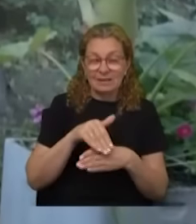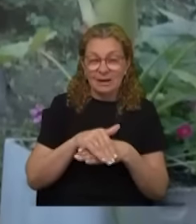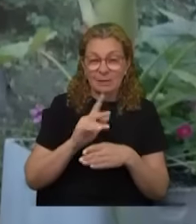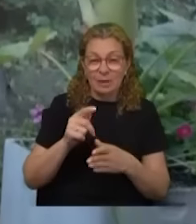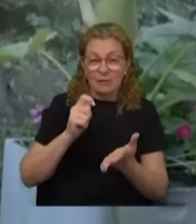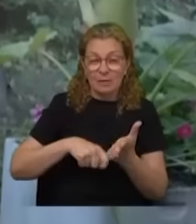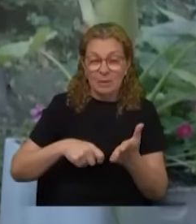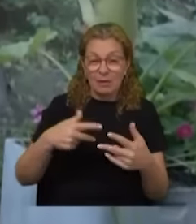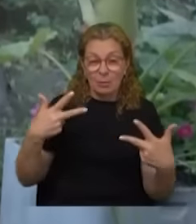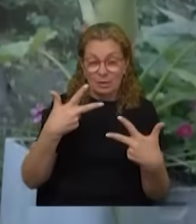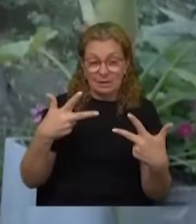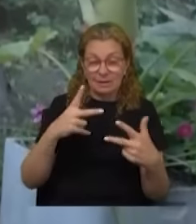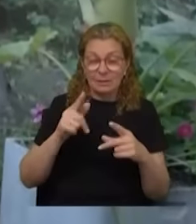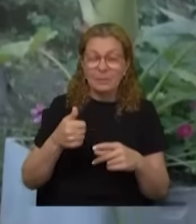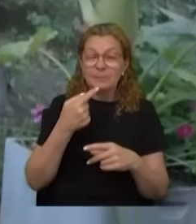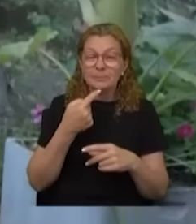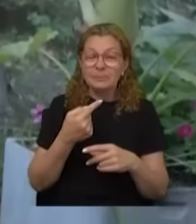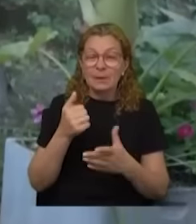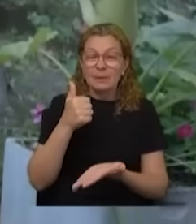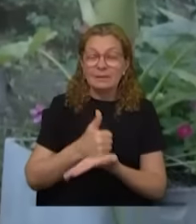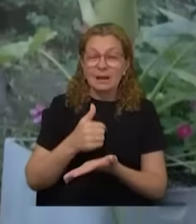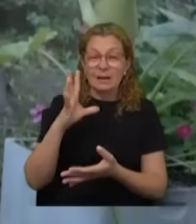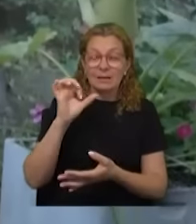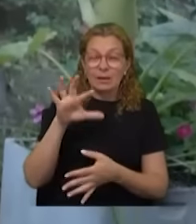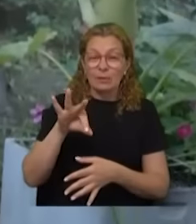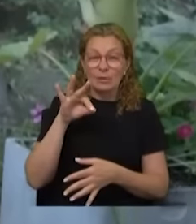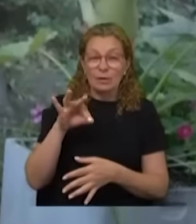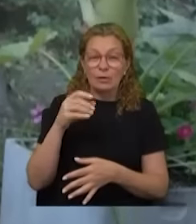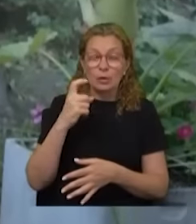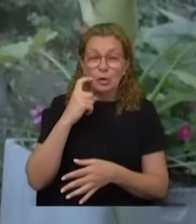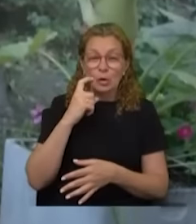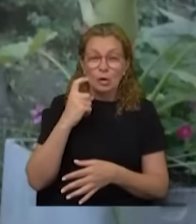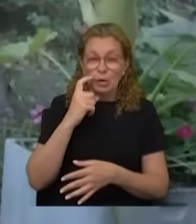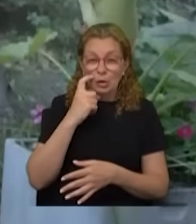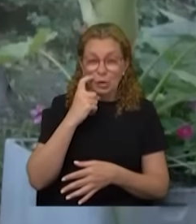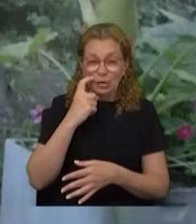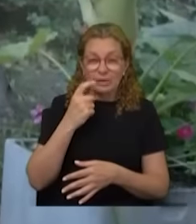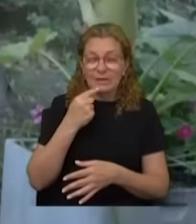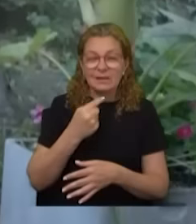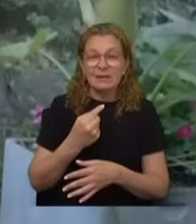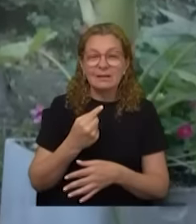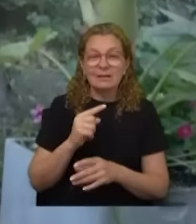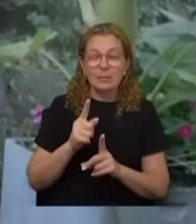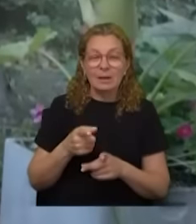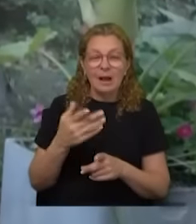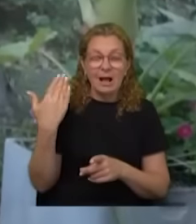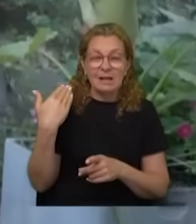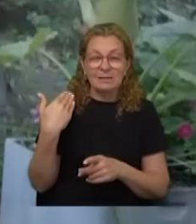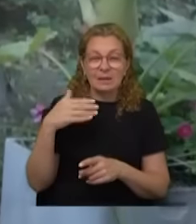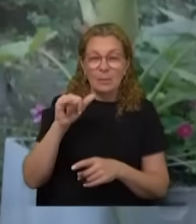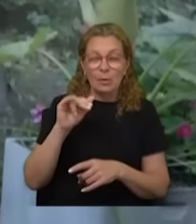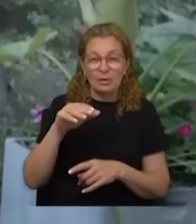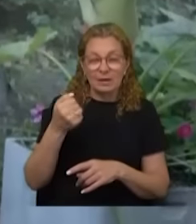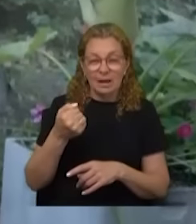forma virtual y contará con la presencia de la senadora electa blanca Rodríguez y también de la ex legisladora Mónica